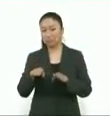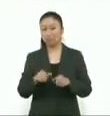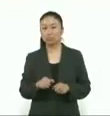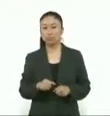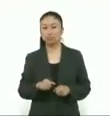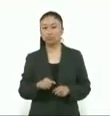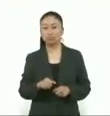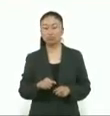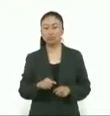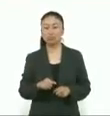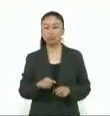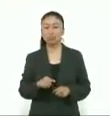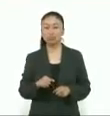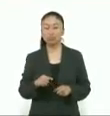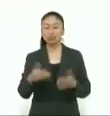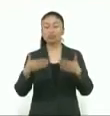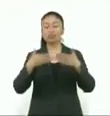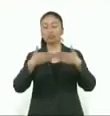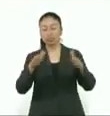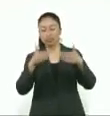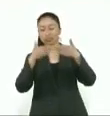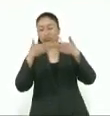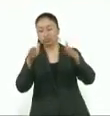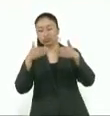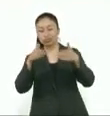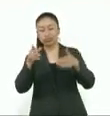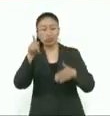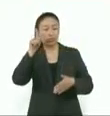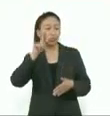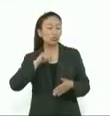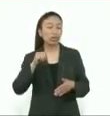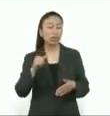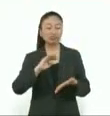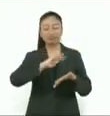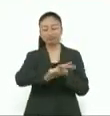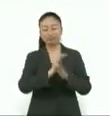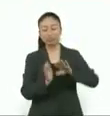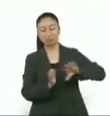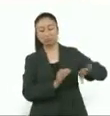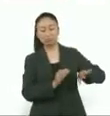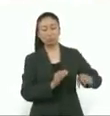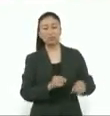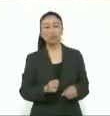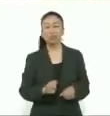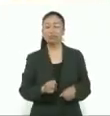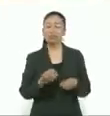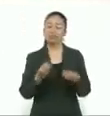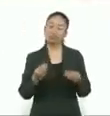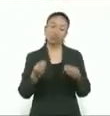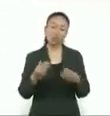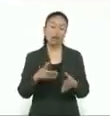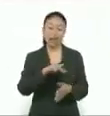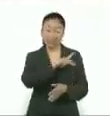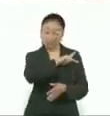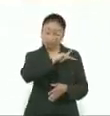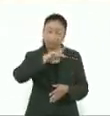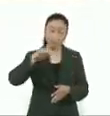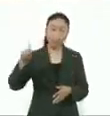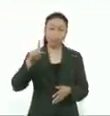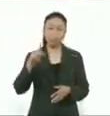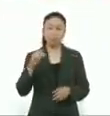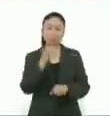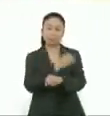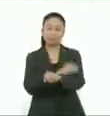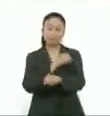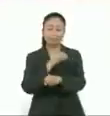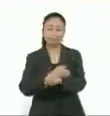quienes han logrado derribar los muros de la discriminación, a todas mis compañeras